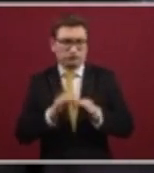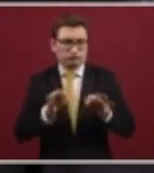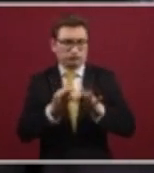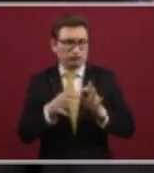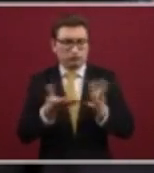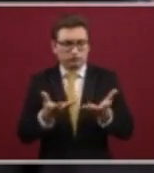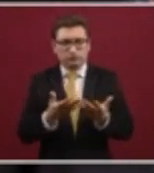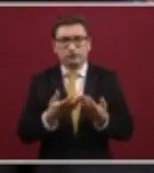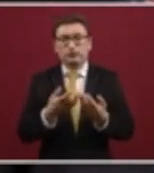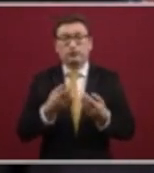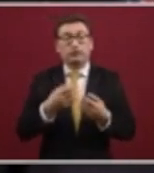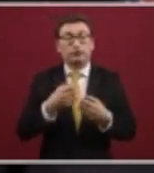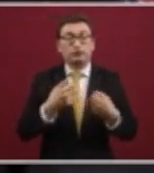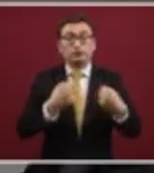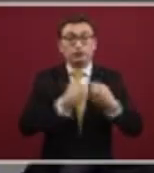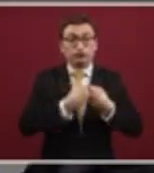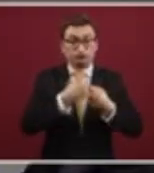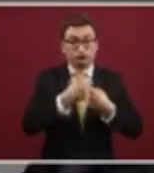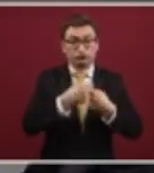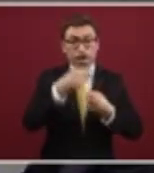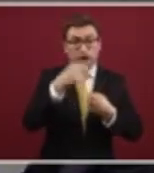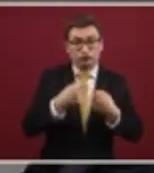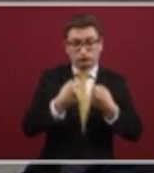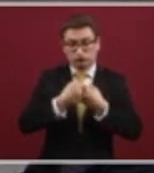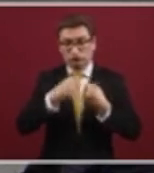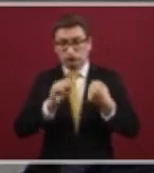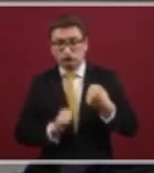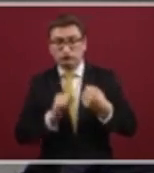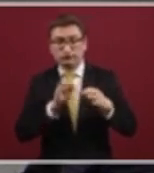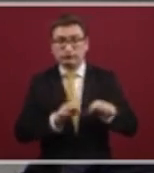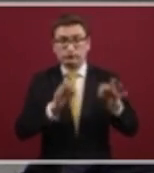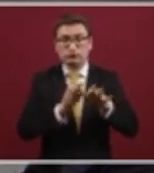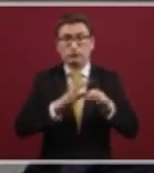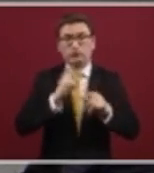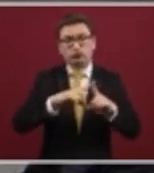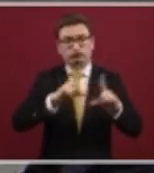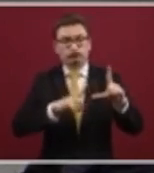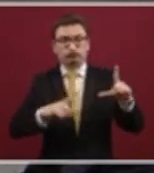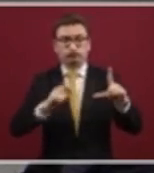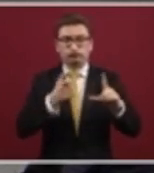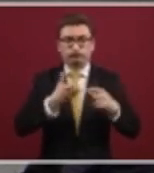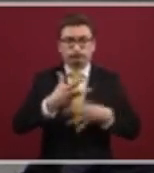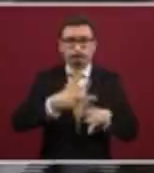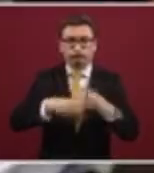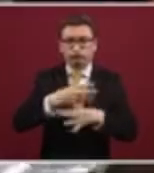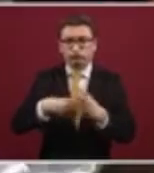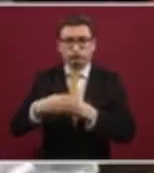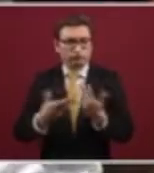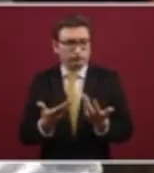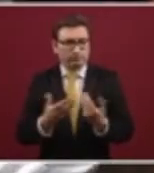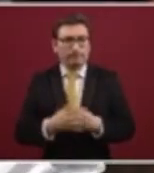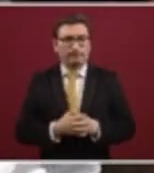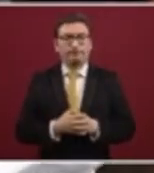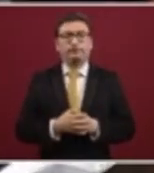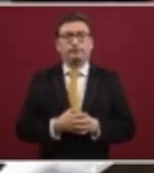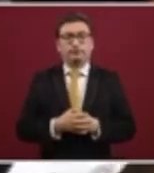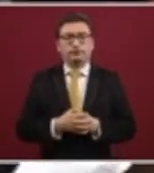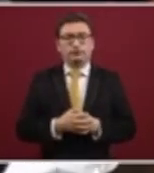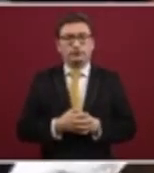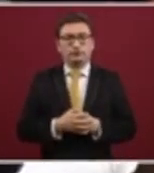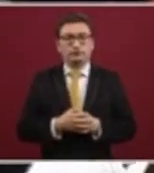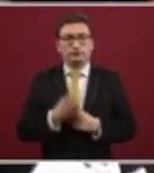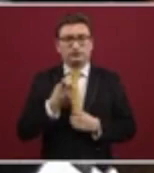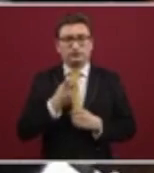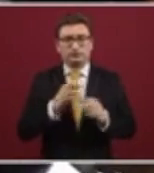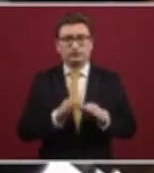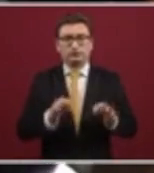todo lo que pasa en ellas incide directamente en el bolsillo del resto de la población. Son complementarias y una forma de articularlas